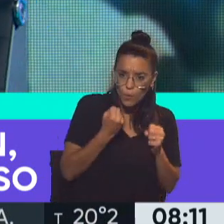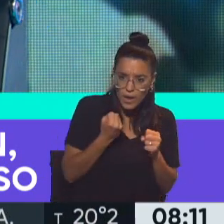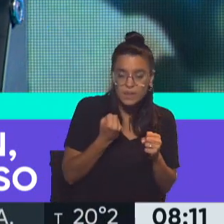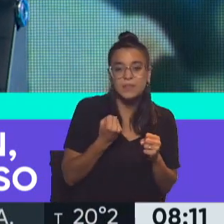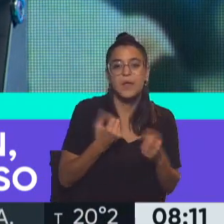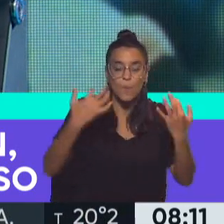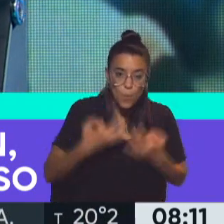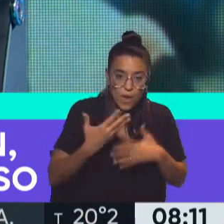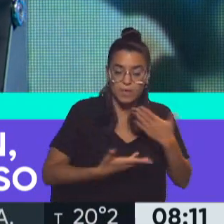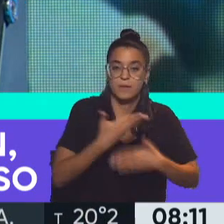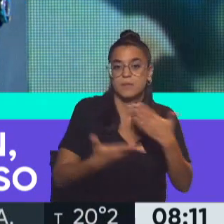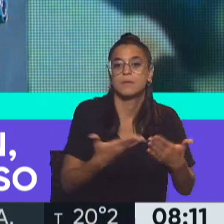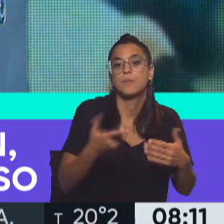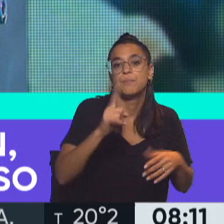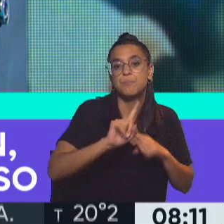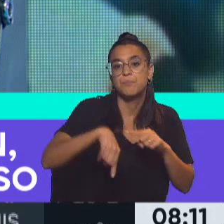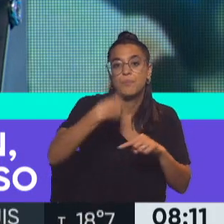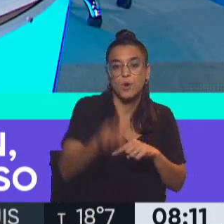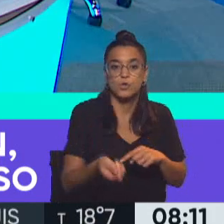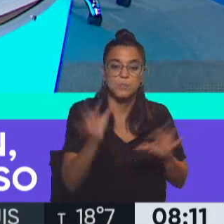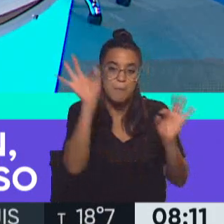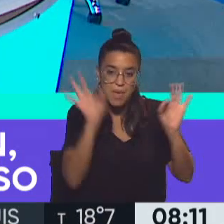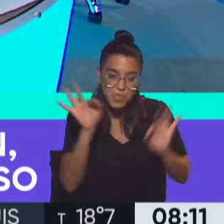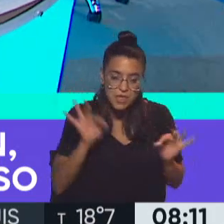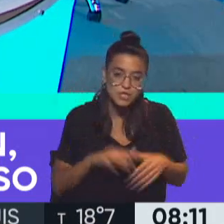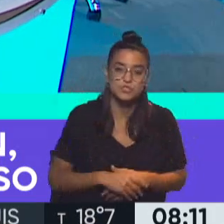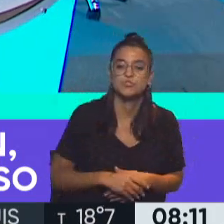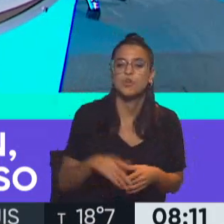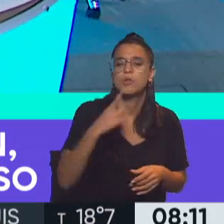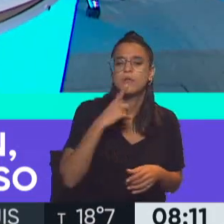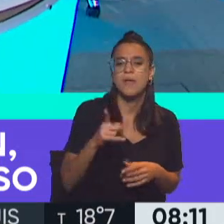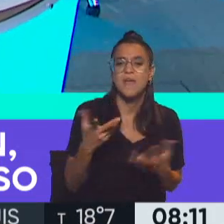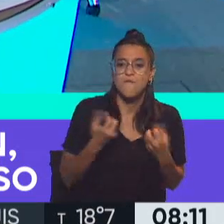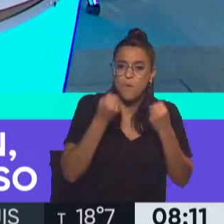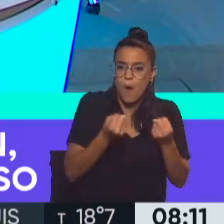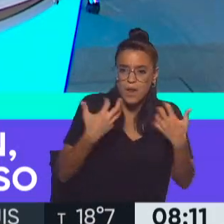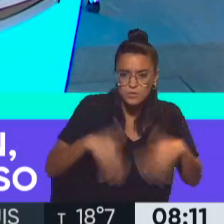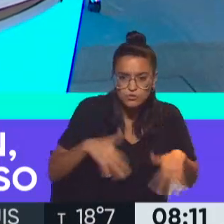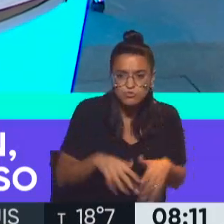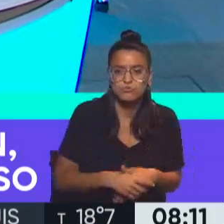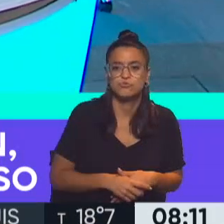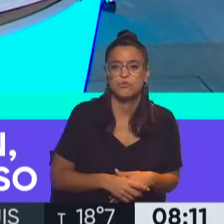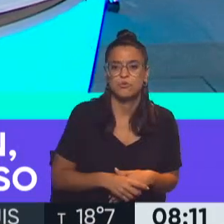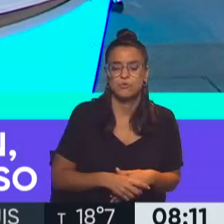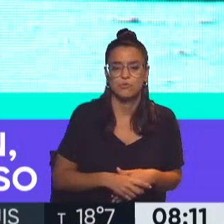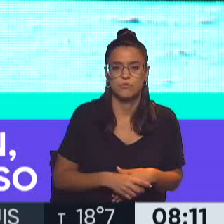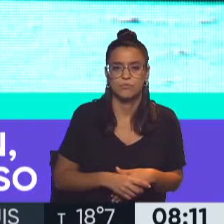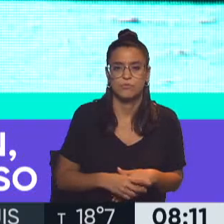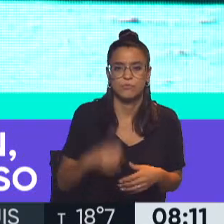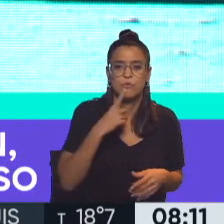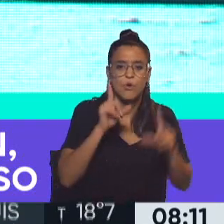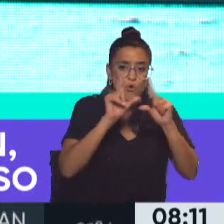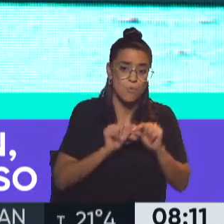tengan muy buen desempeño en las próximas mediciones. Estamos hablando de un esfuerzo muy grande porque estamos con